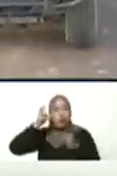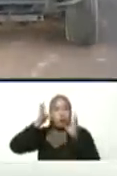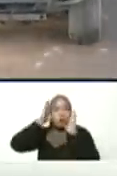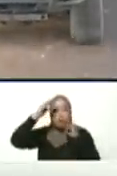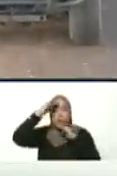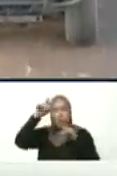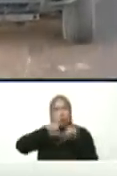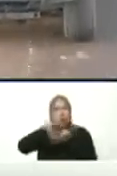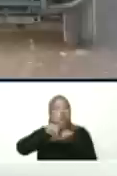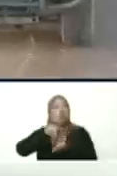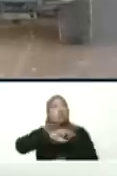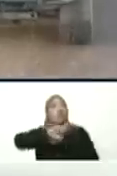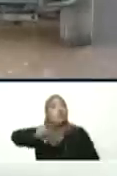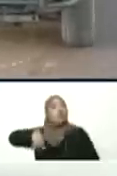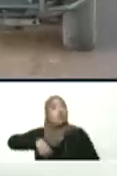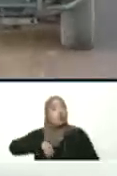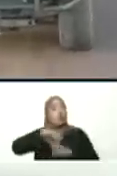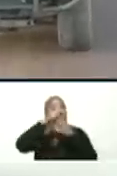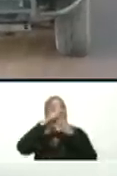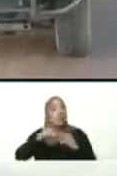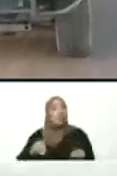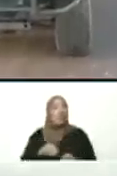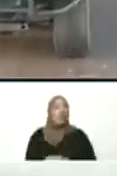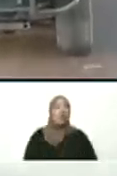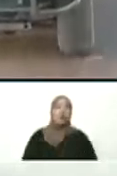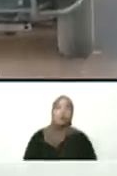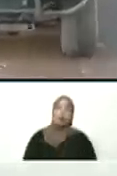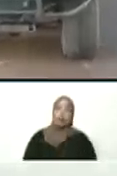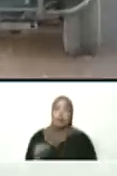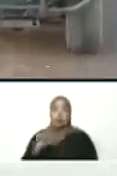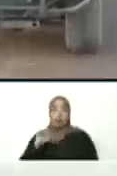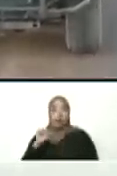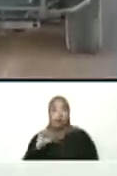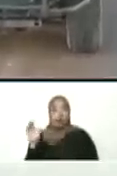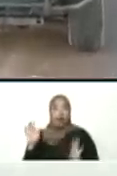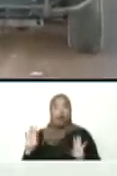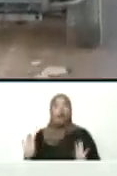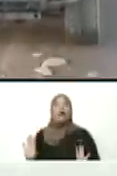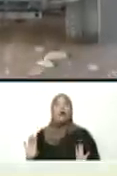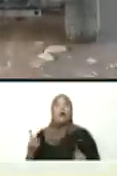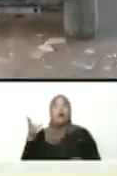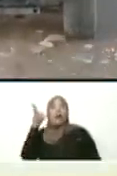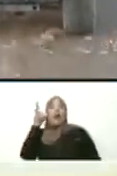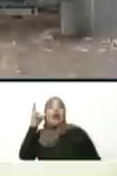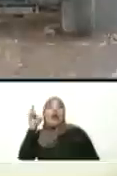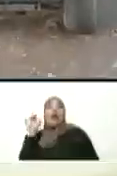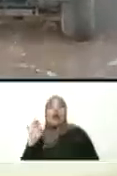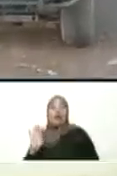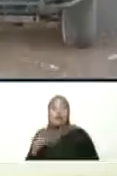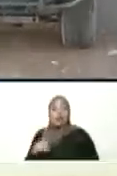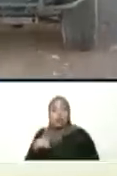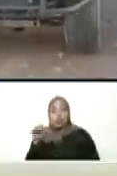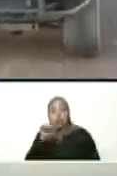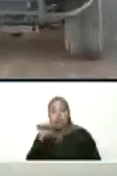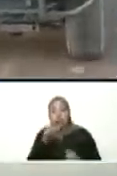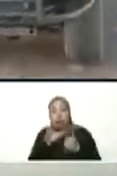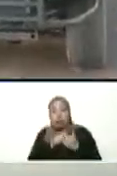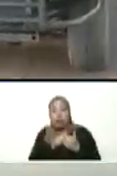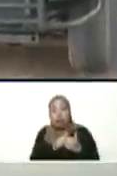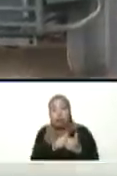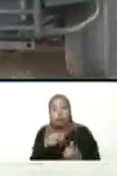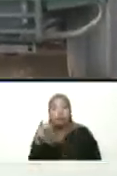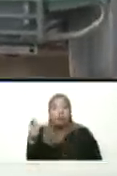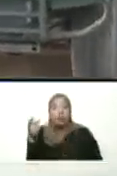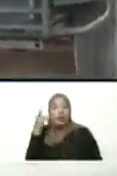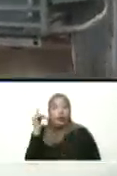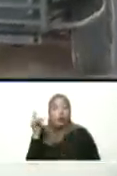Chismoso que son ustedes, ¿vale? Veníamos hablando del carro, ¿vale? Y ustedes pegando la oreja, ¿no? Bueno, bien